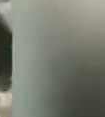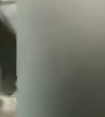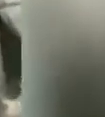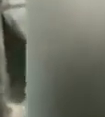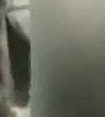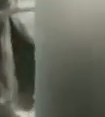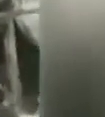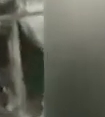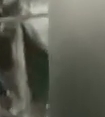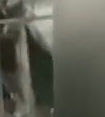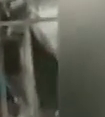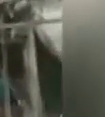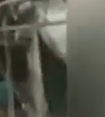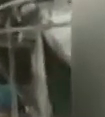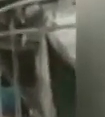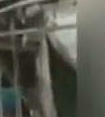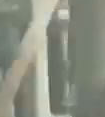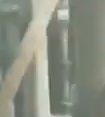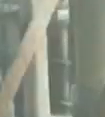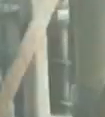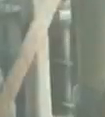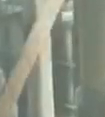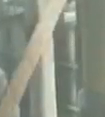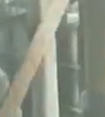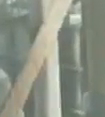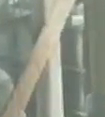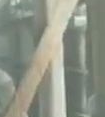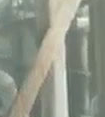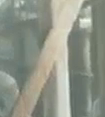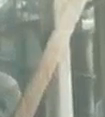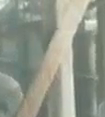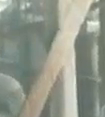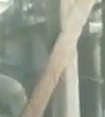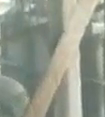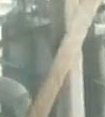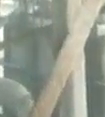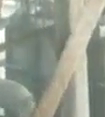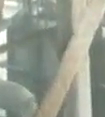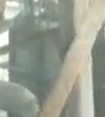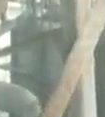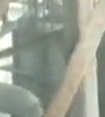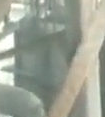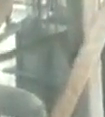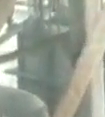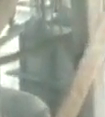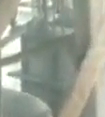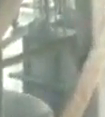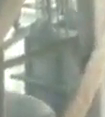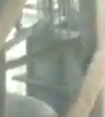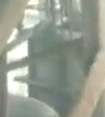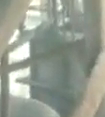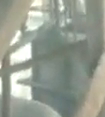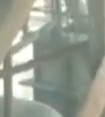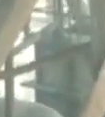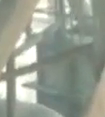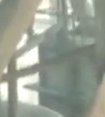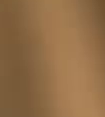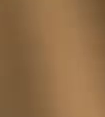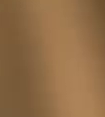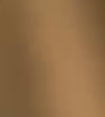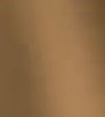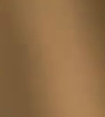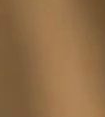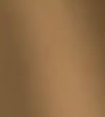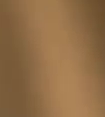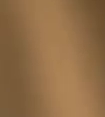empresa Monómero, pero venderla en un estado de un valor ínfimo.